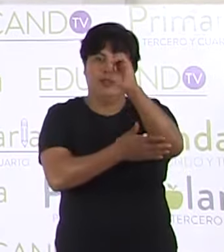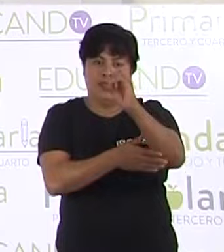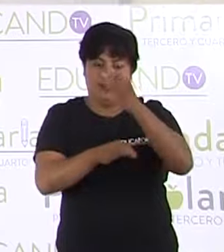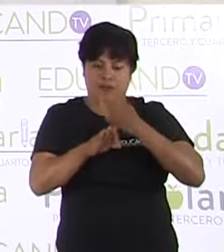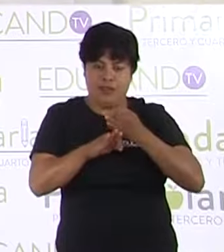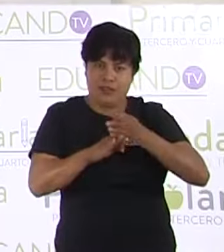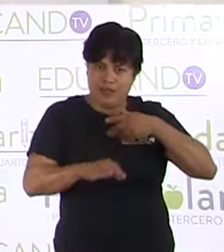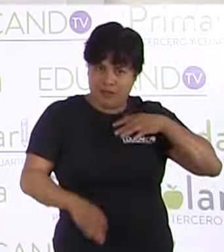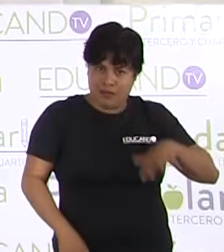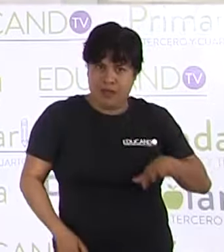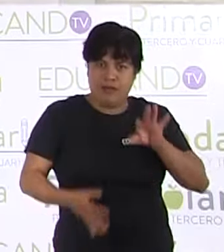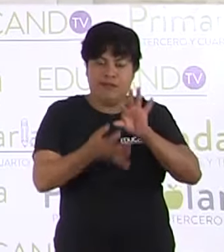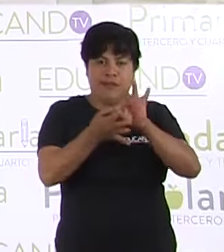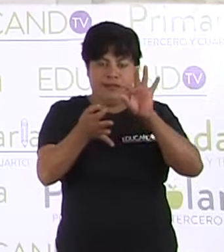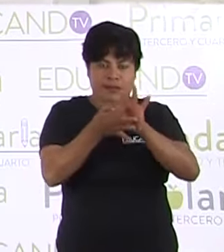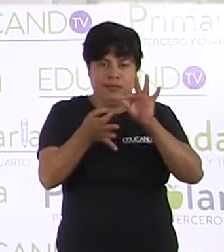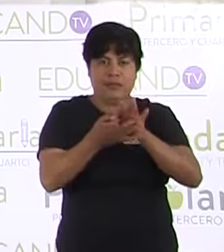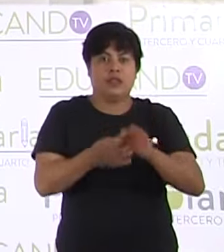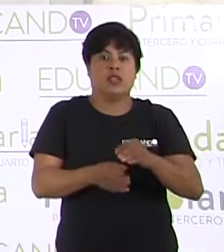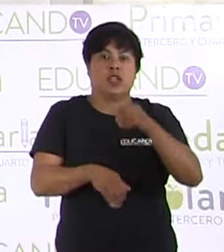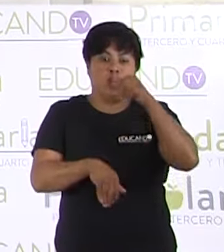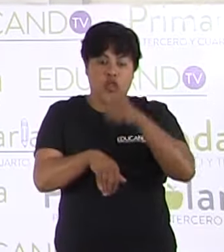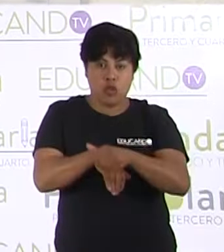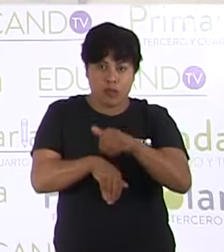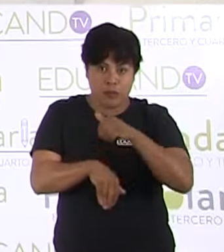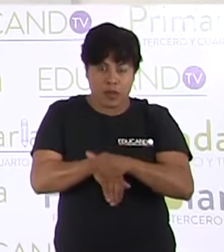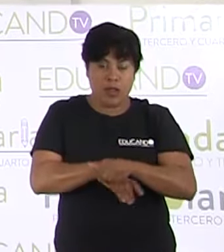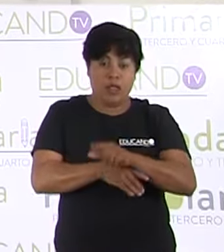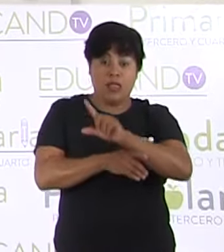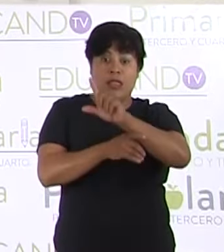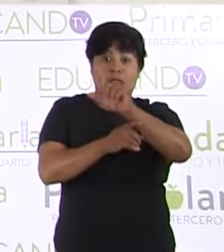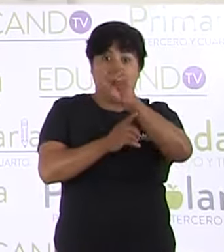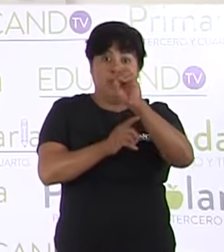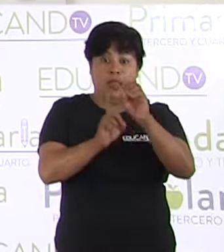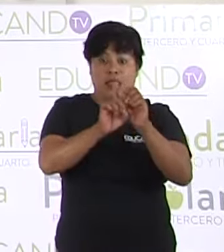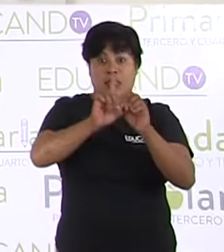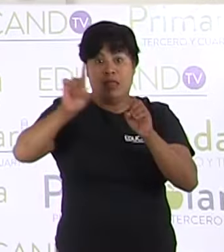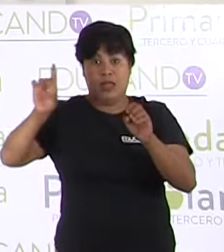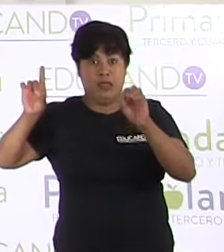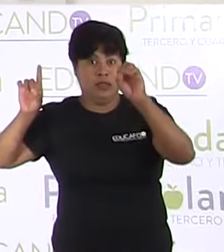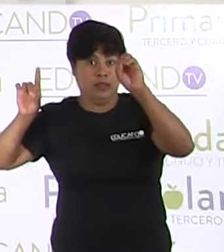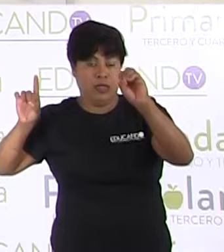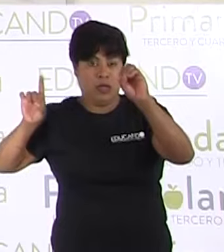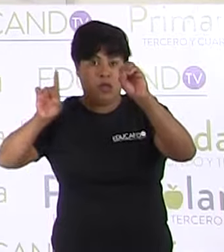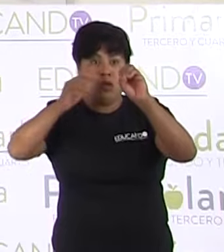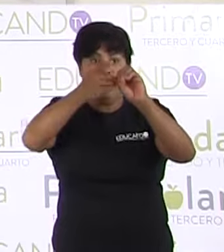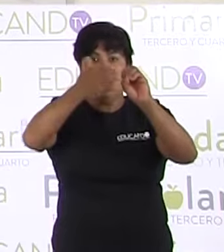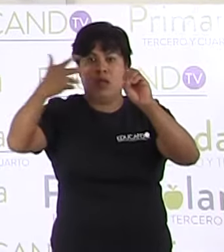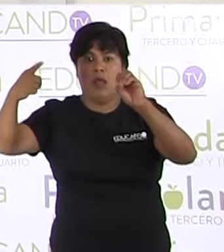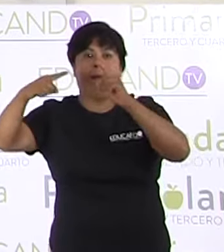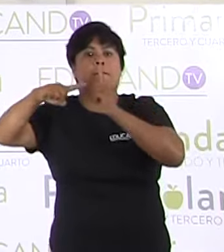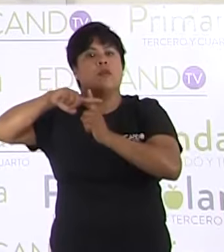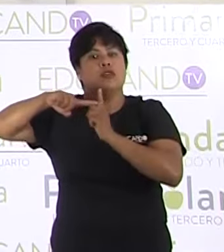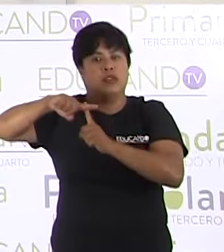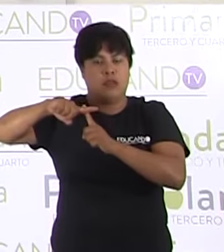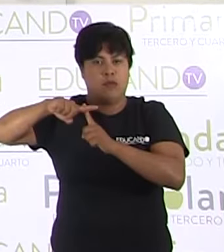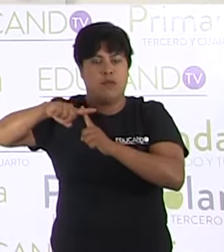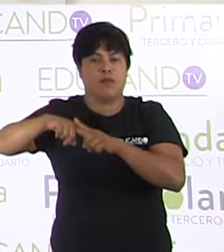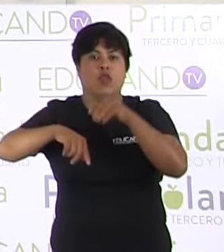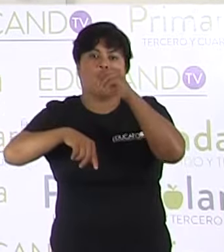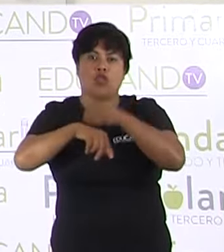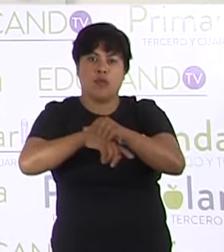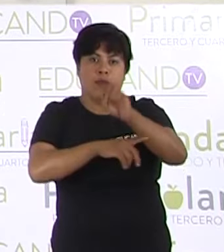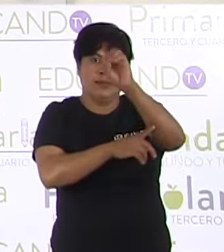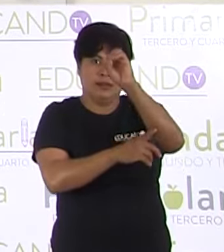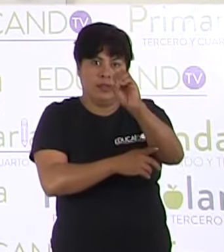hace un rato los números que están después a la derecha del cero son los positivos y los números